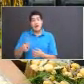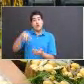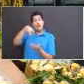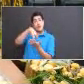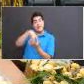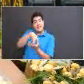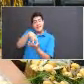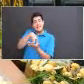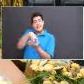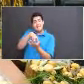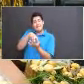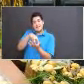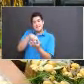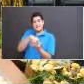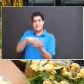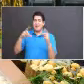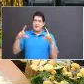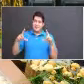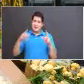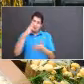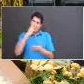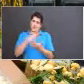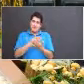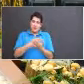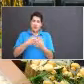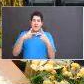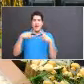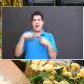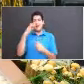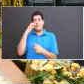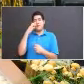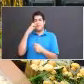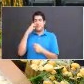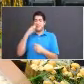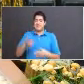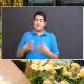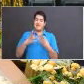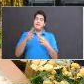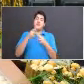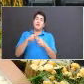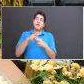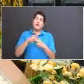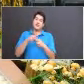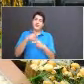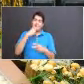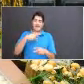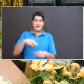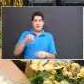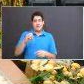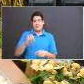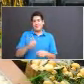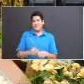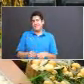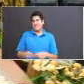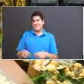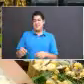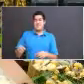Hay papás, entre paréntesis, que le ponen unos nombres a sus hijos, hermano, que deberían de ser castigados legalmente, hombre.